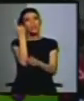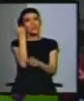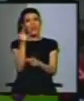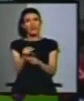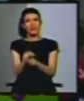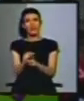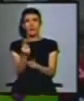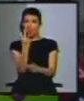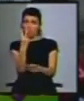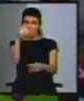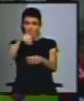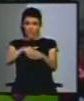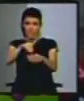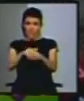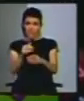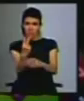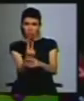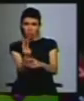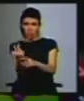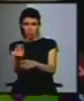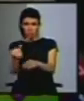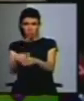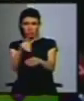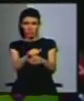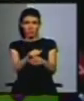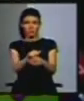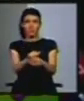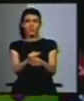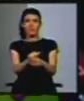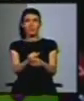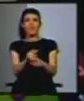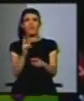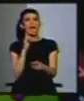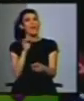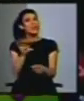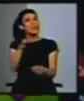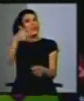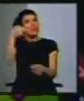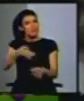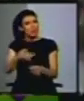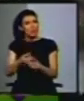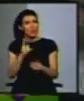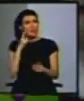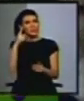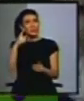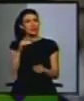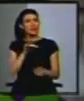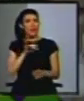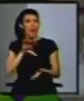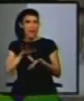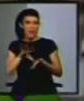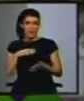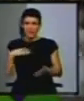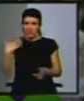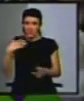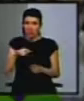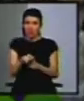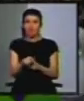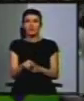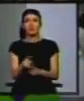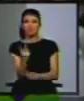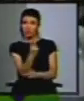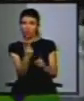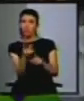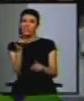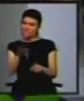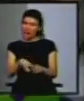Dos votos que tienen una decisión fundamental en materias relevantes para el país. Ambos saben que sus votos son importantes